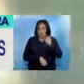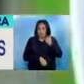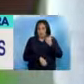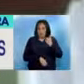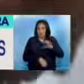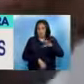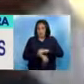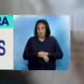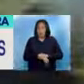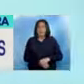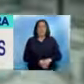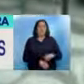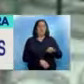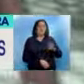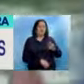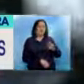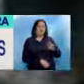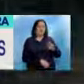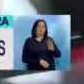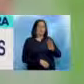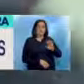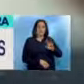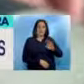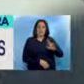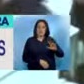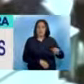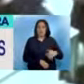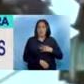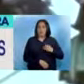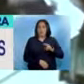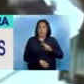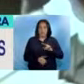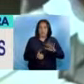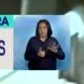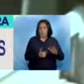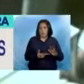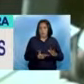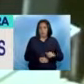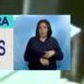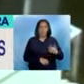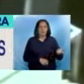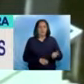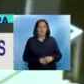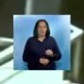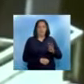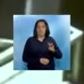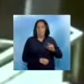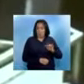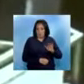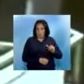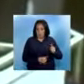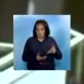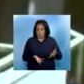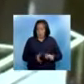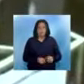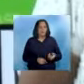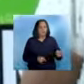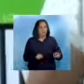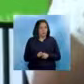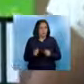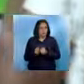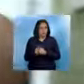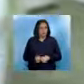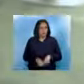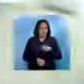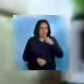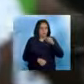Segura Becerra, de 28 años, natural de Bagua, y quien junto a la regia habían participado en el robo de varias tiendas comerciales en Lima.